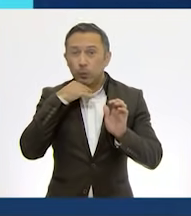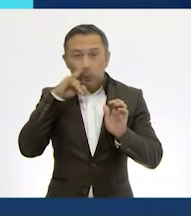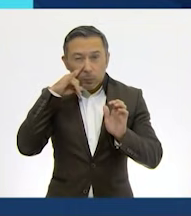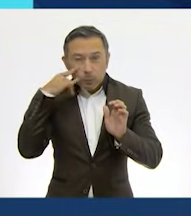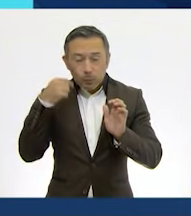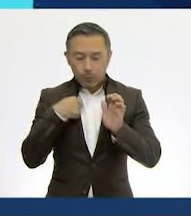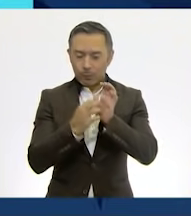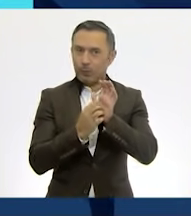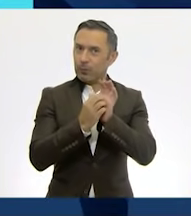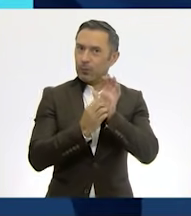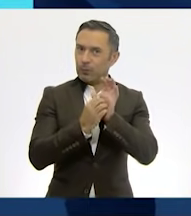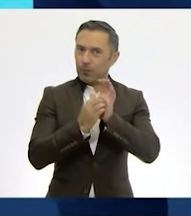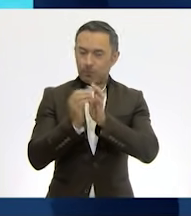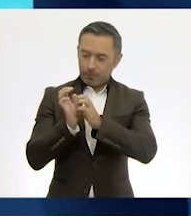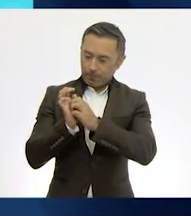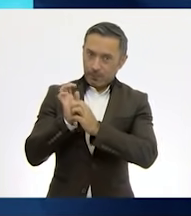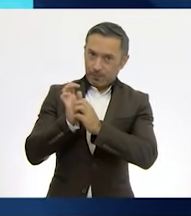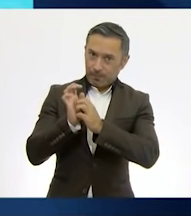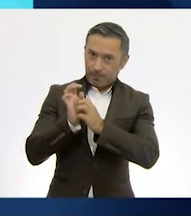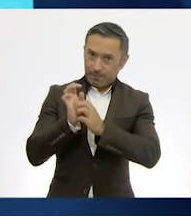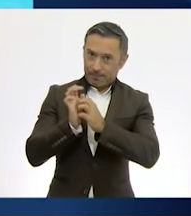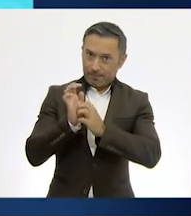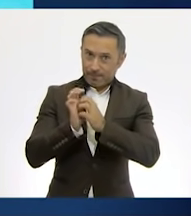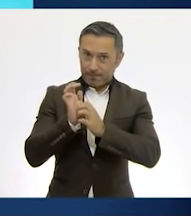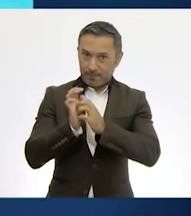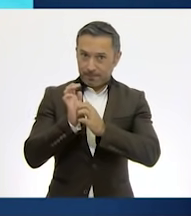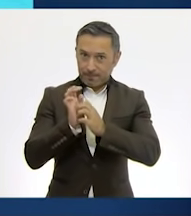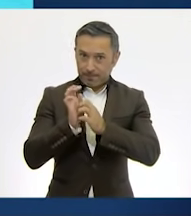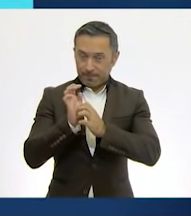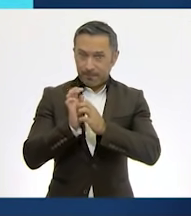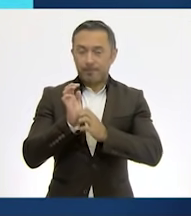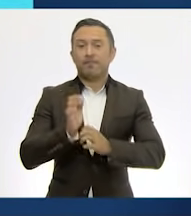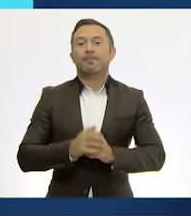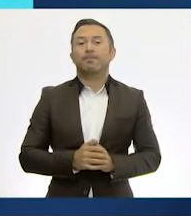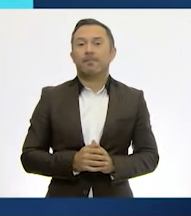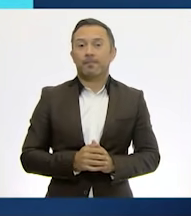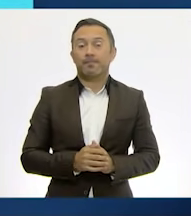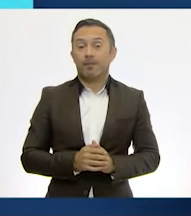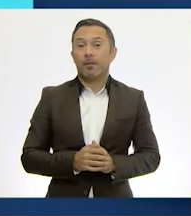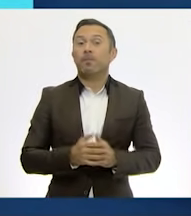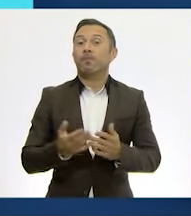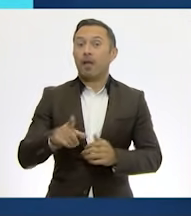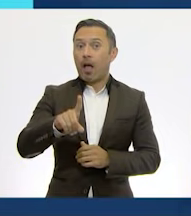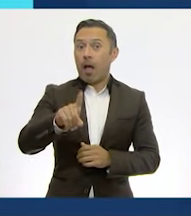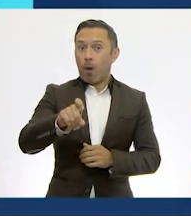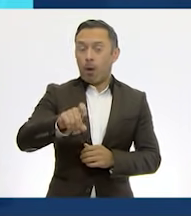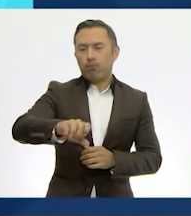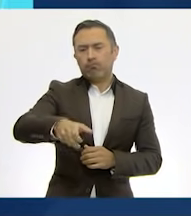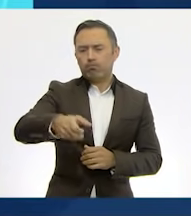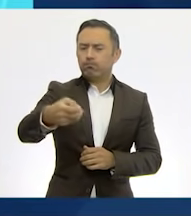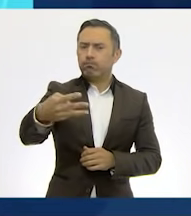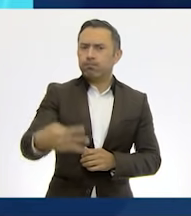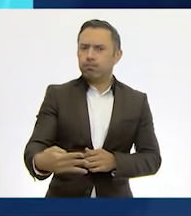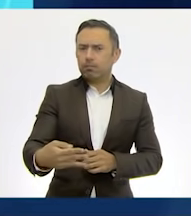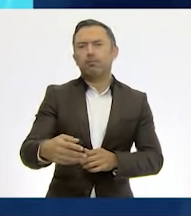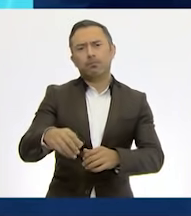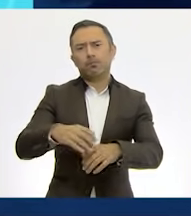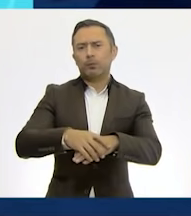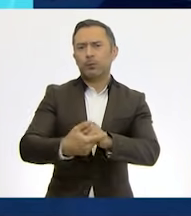Ahora, como que rasguñas la palma de tus manos para lavar tus uñas. Enjuaga tus manos con agua.